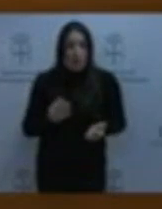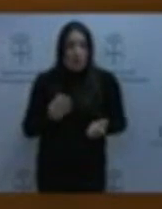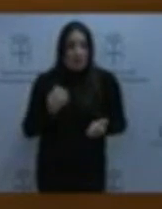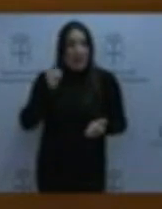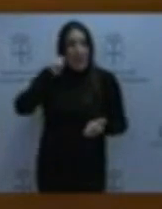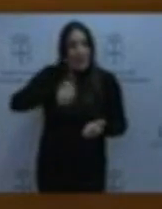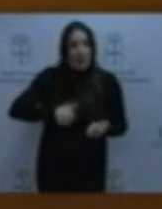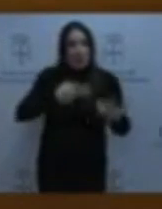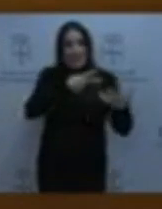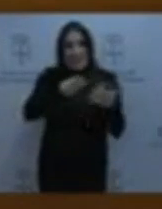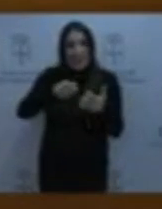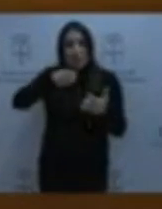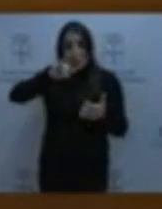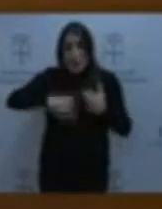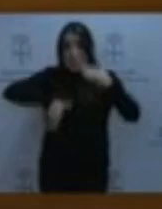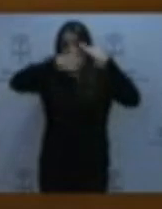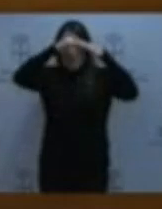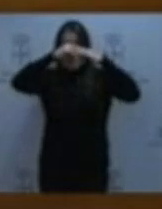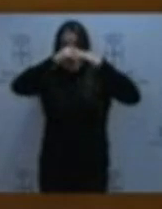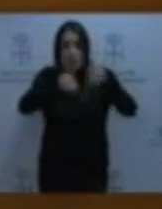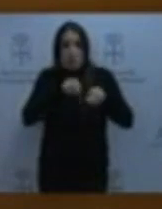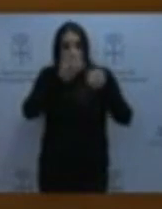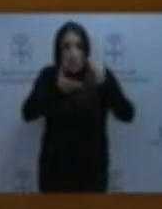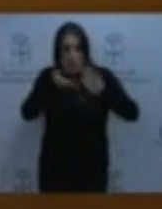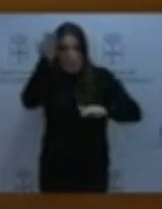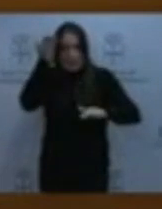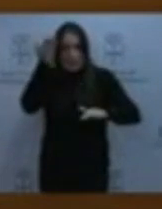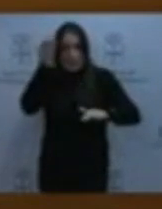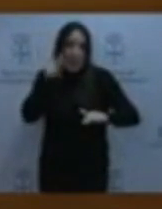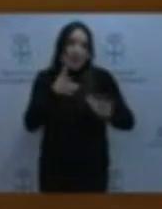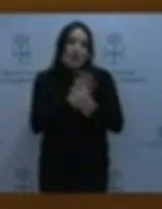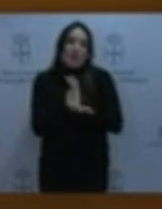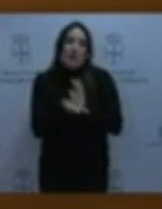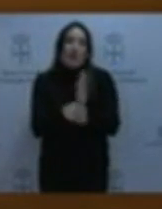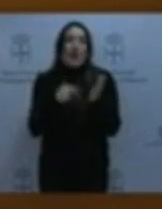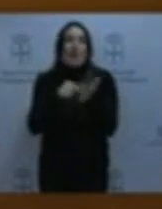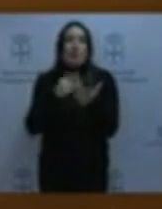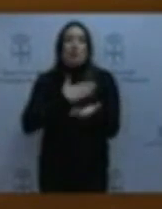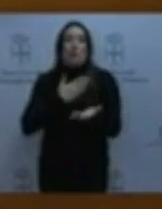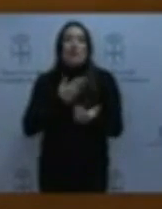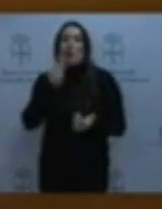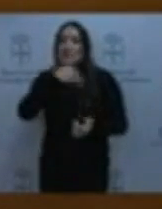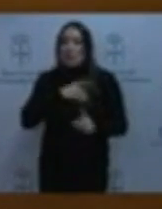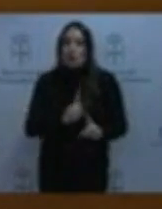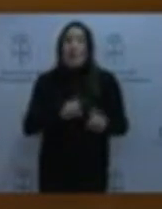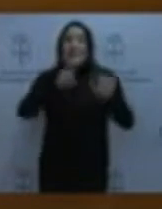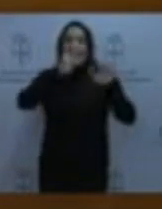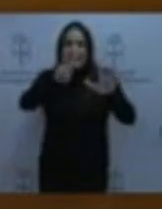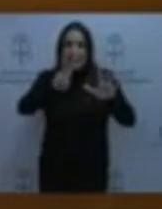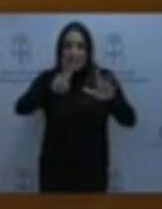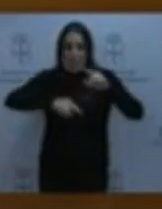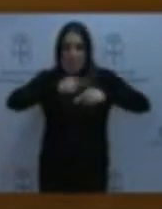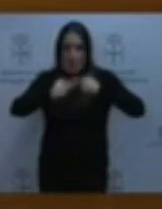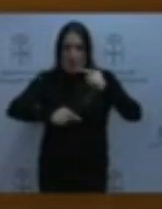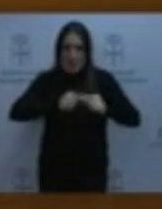encima de los 700.000, que es el techo, ¿no?, a partir del cual deja de estar exento el impuesto de patrimonio. 7 fortunas, 7